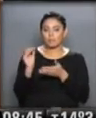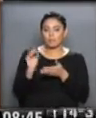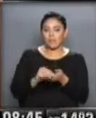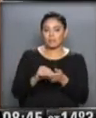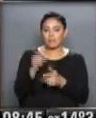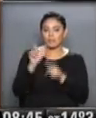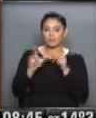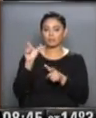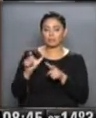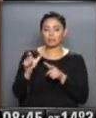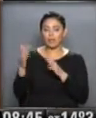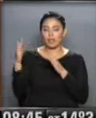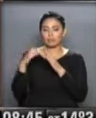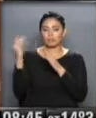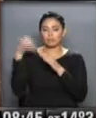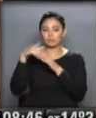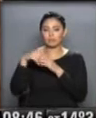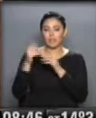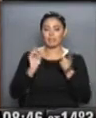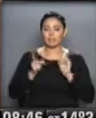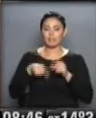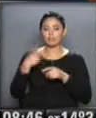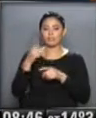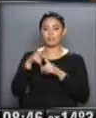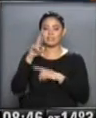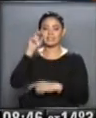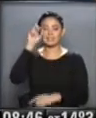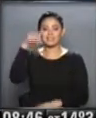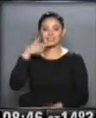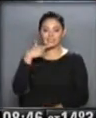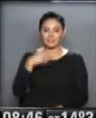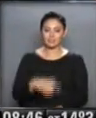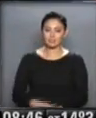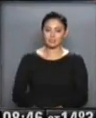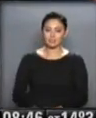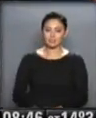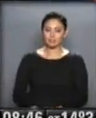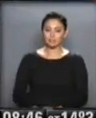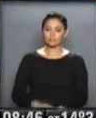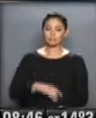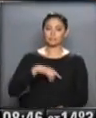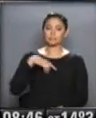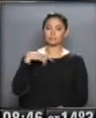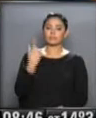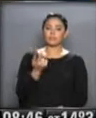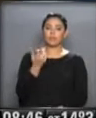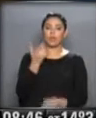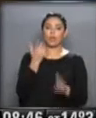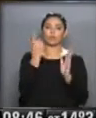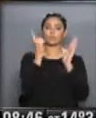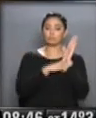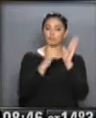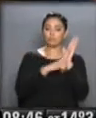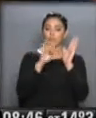de la violencia doméstica, los travestis y transexuales. Toda norma o toda legislación